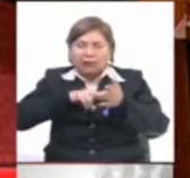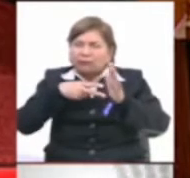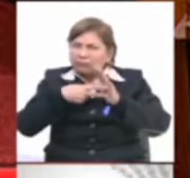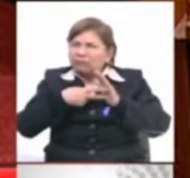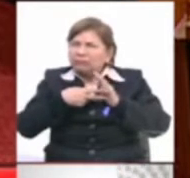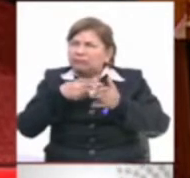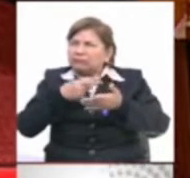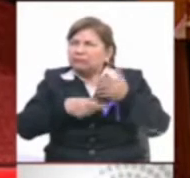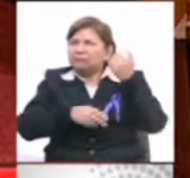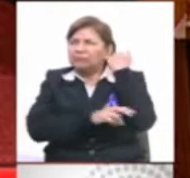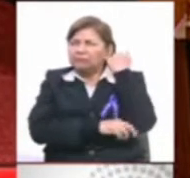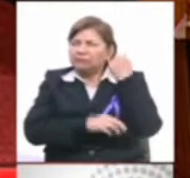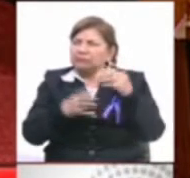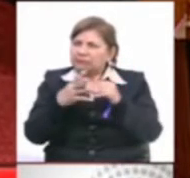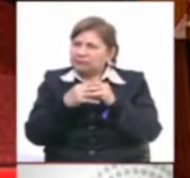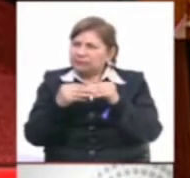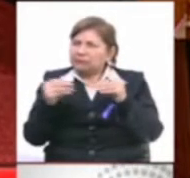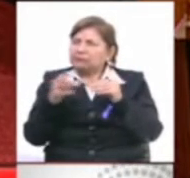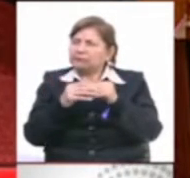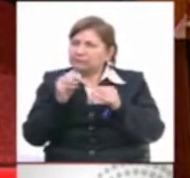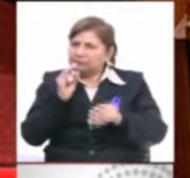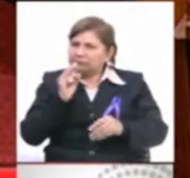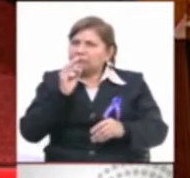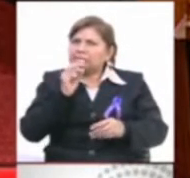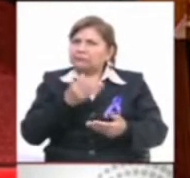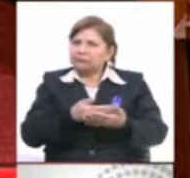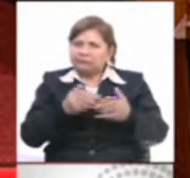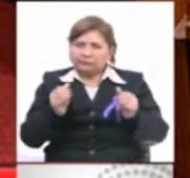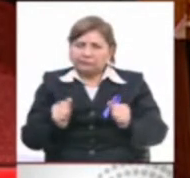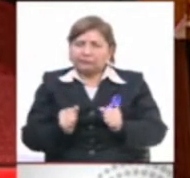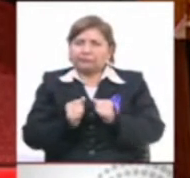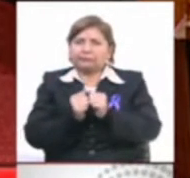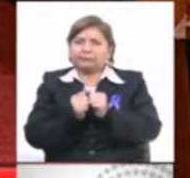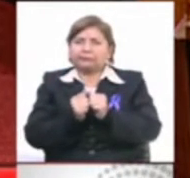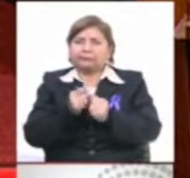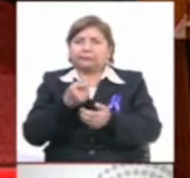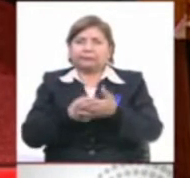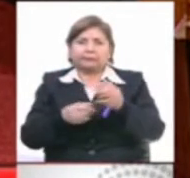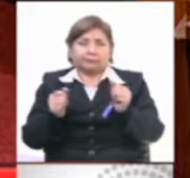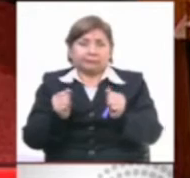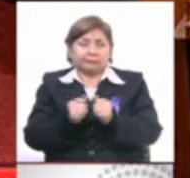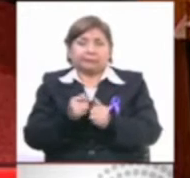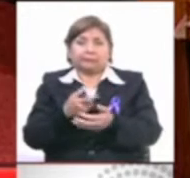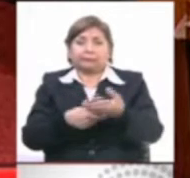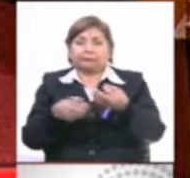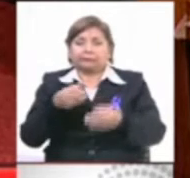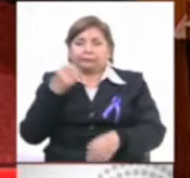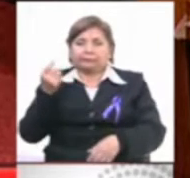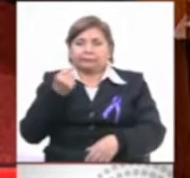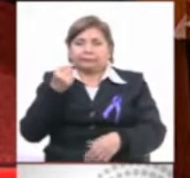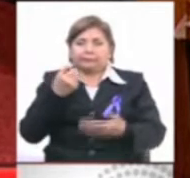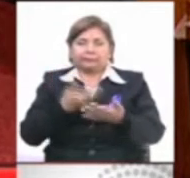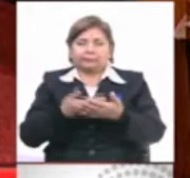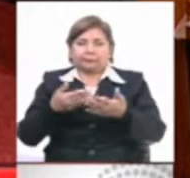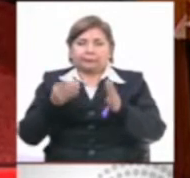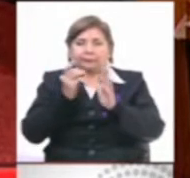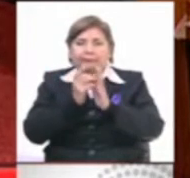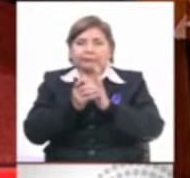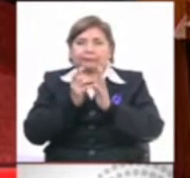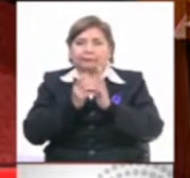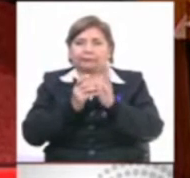país más productivo y próspero. Junto a la Comisión de Presupuesto, se ha logrado este